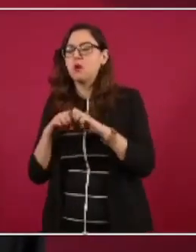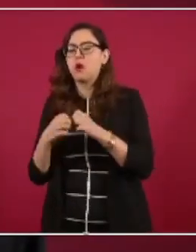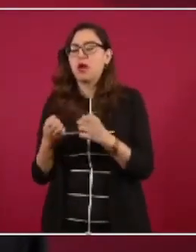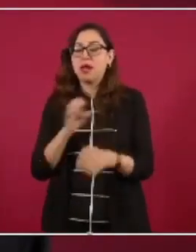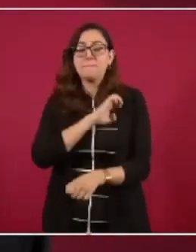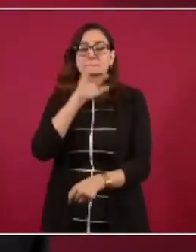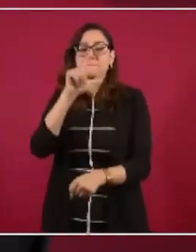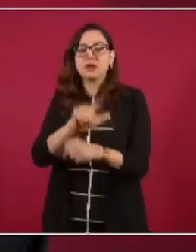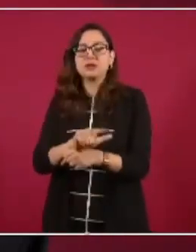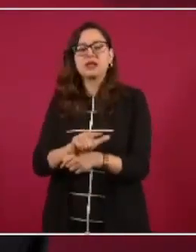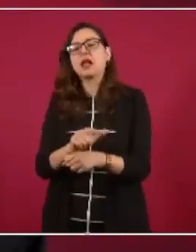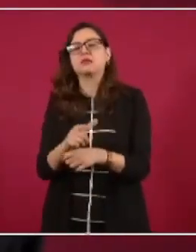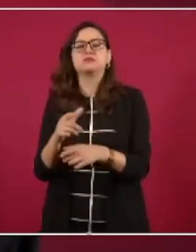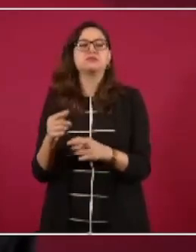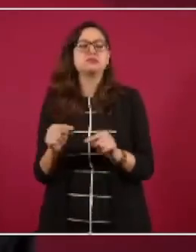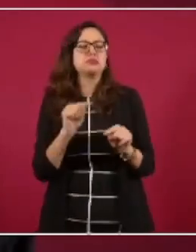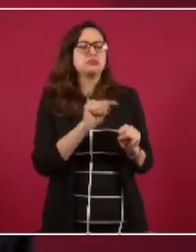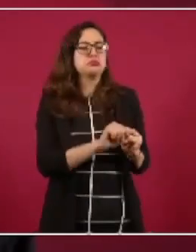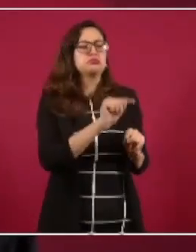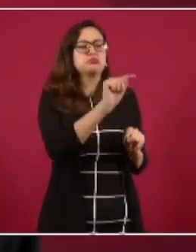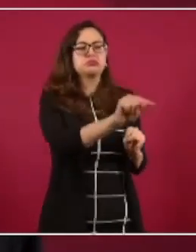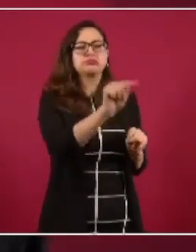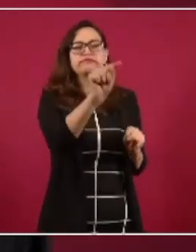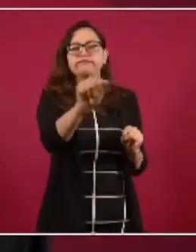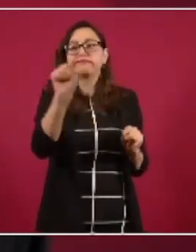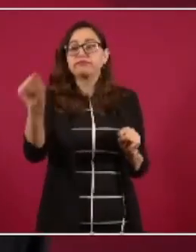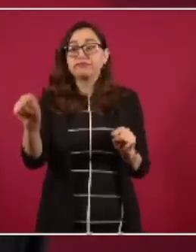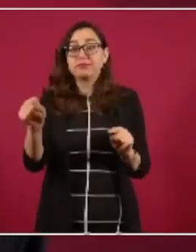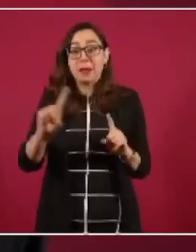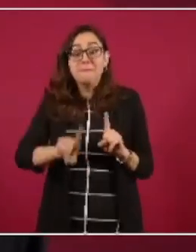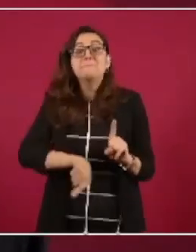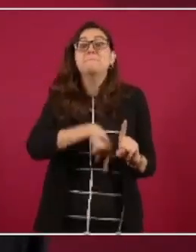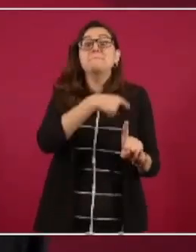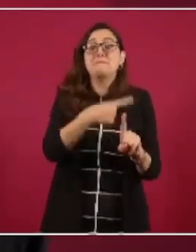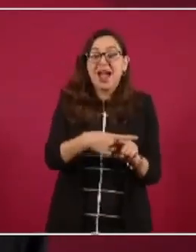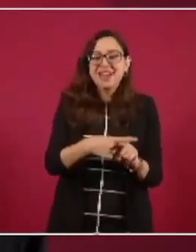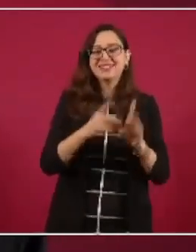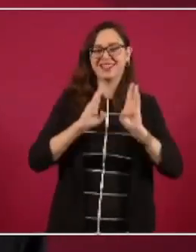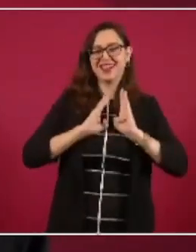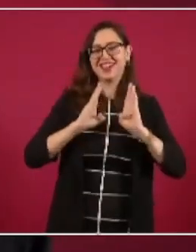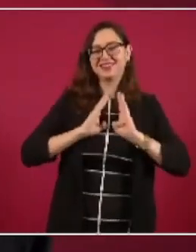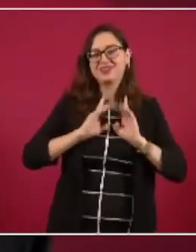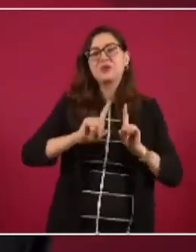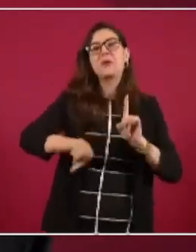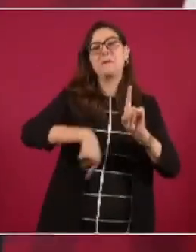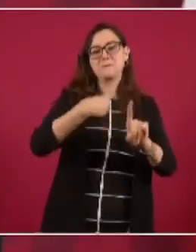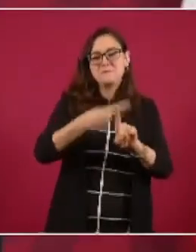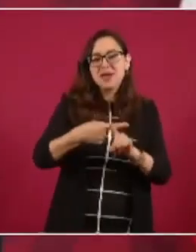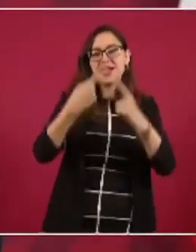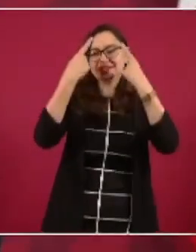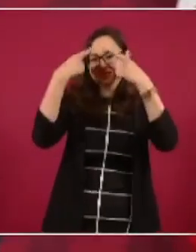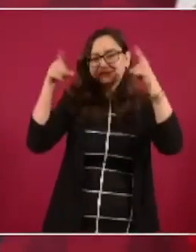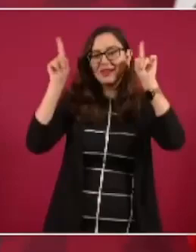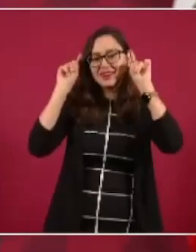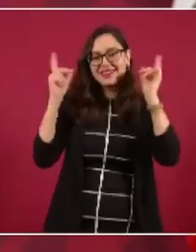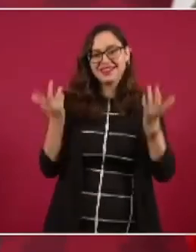Y se usaba al Ejército, a la Marina, y se llegó al